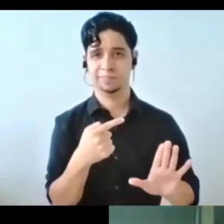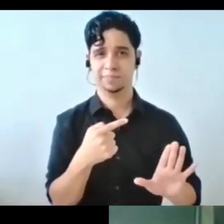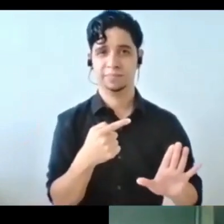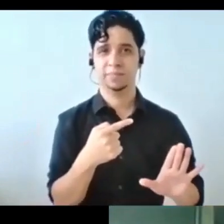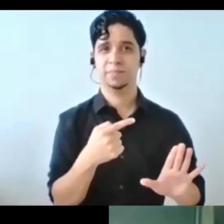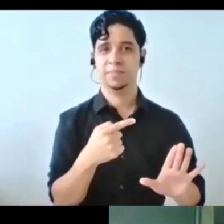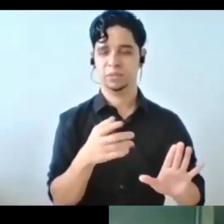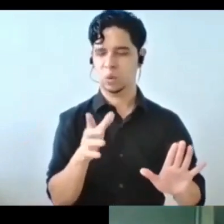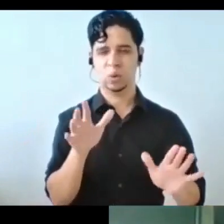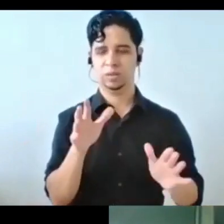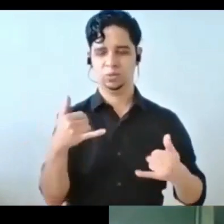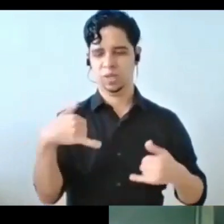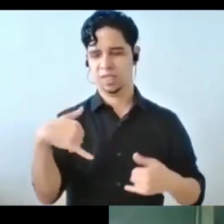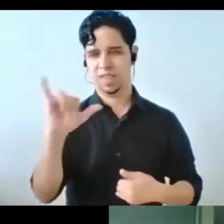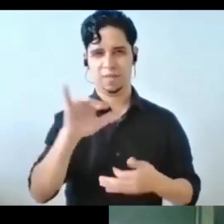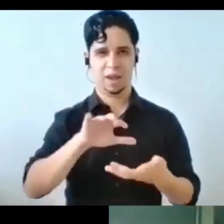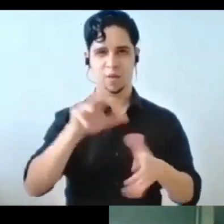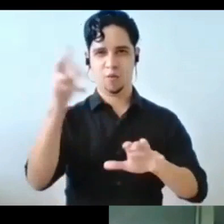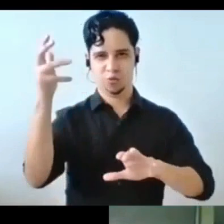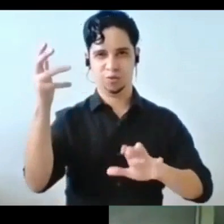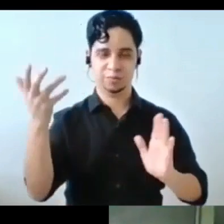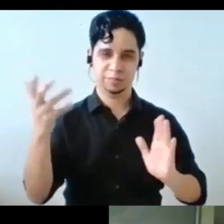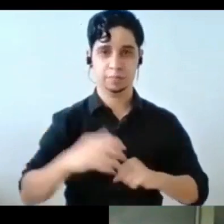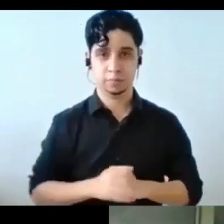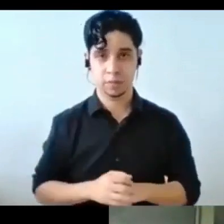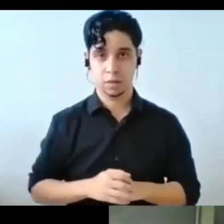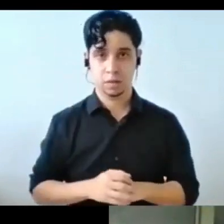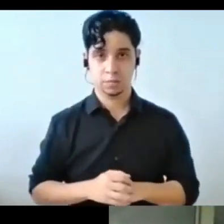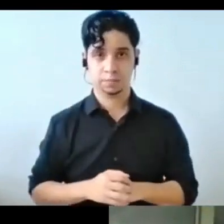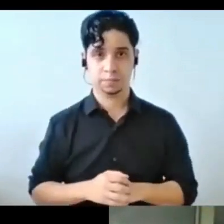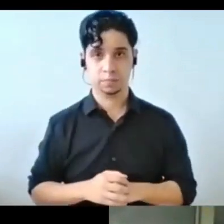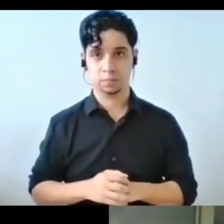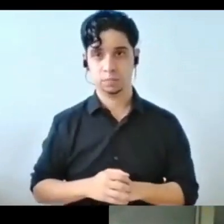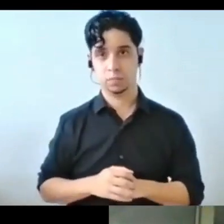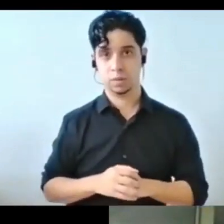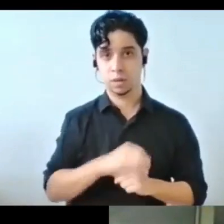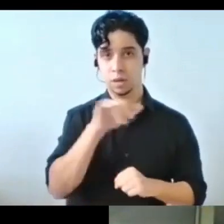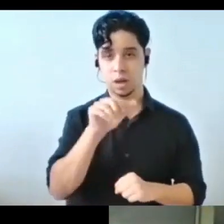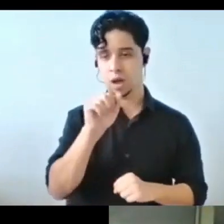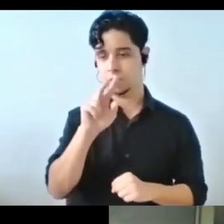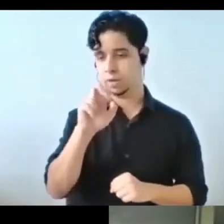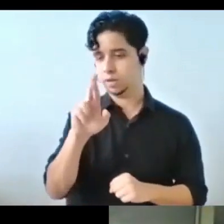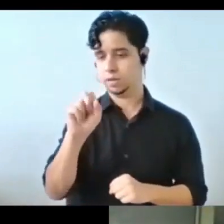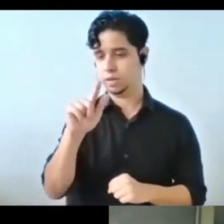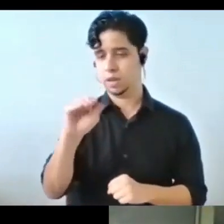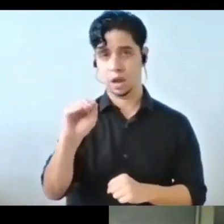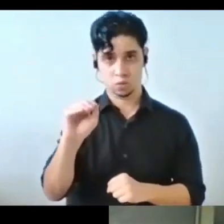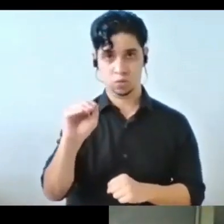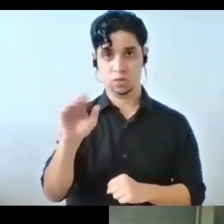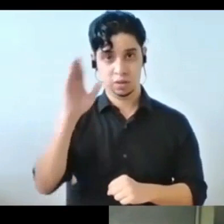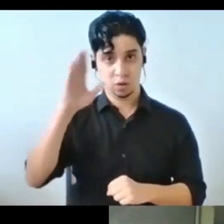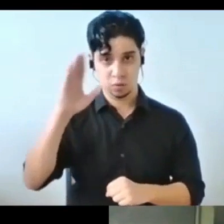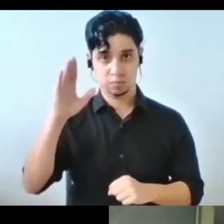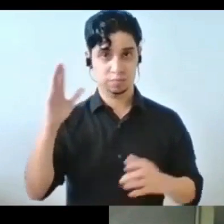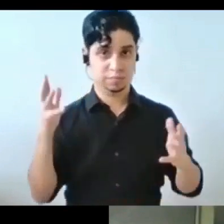Sí, esto es confuso, esto es Zoom. ¿Y ya qué más? Saludos para Javier Santiago. ¿Qué más?